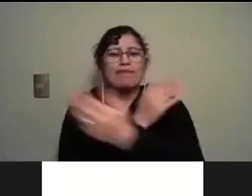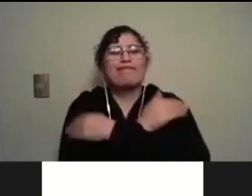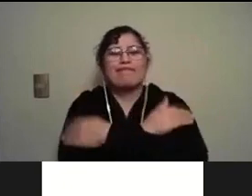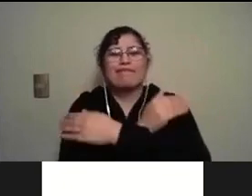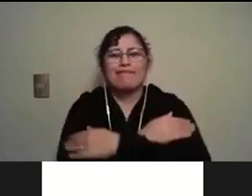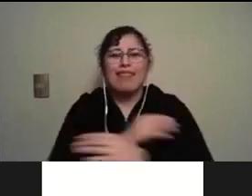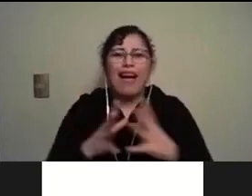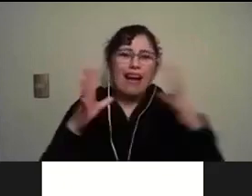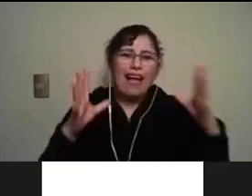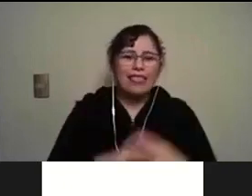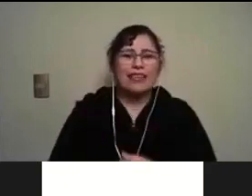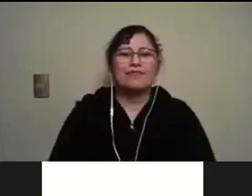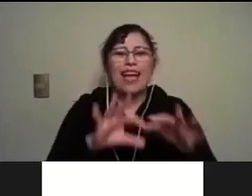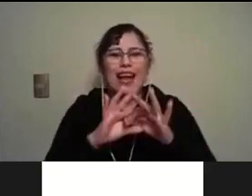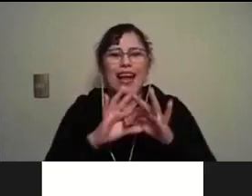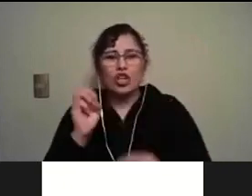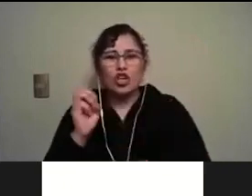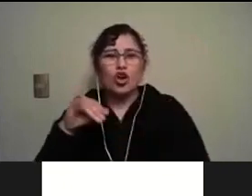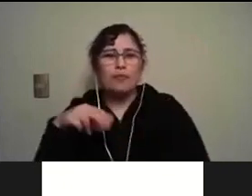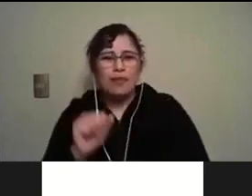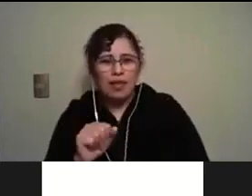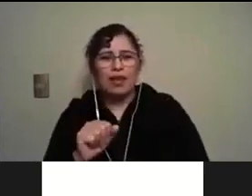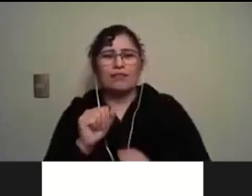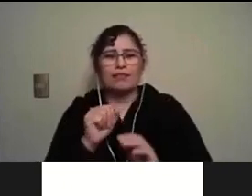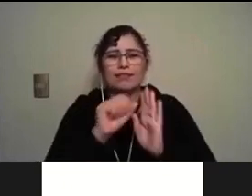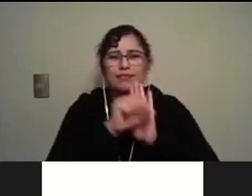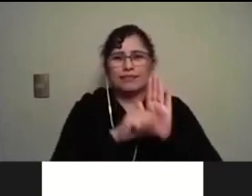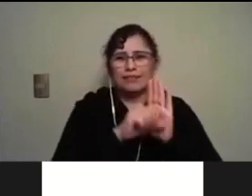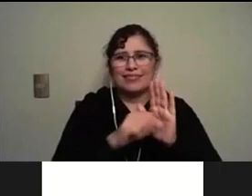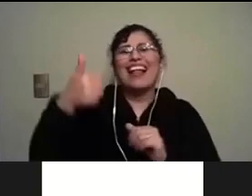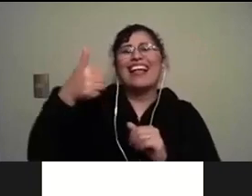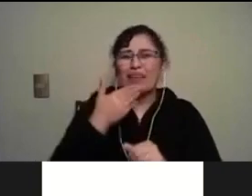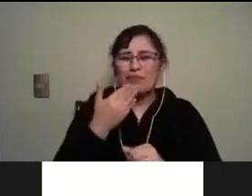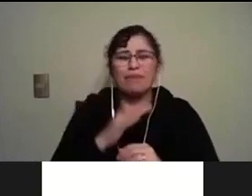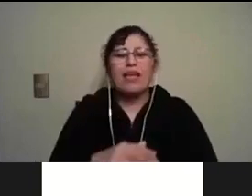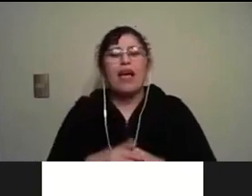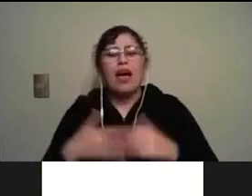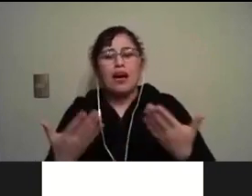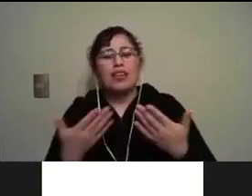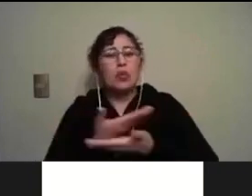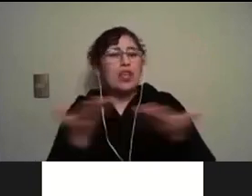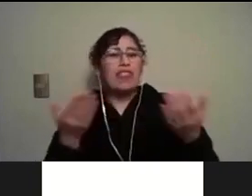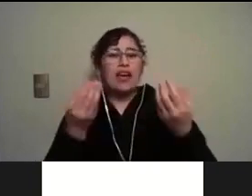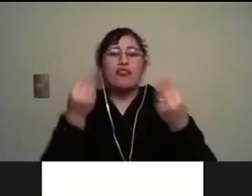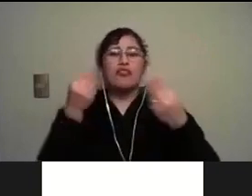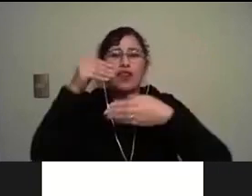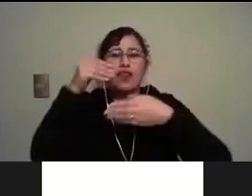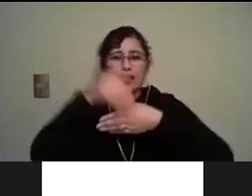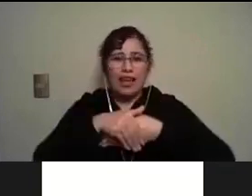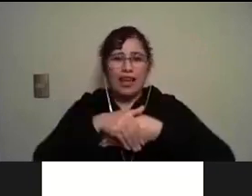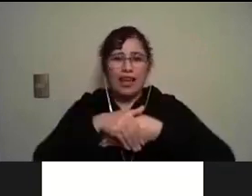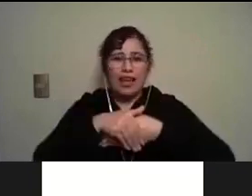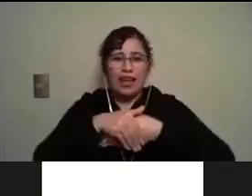todas, para todos. Gracias, Romina Cabrera, por el like y que tengan una buena tarde todas ustedes. Gracias. Bueno, profe, que esté muy